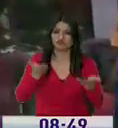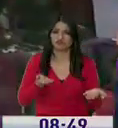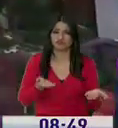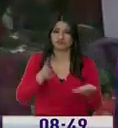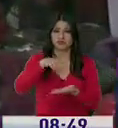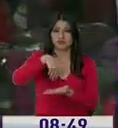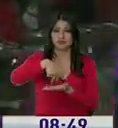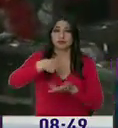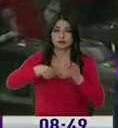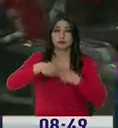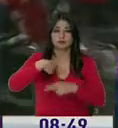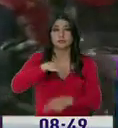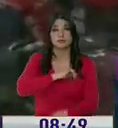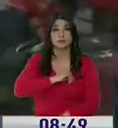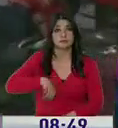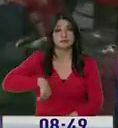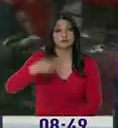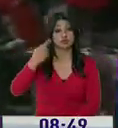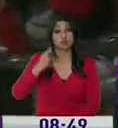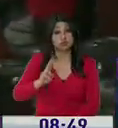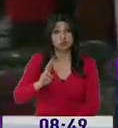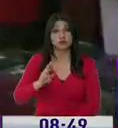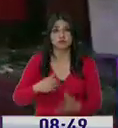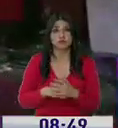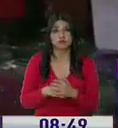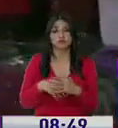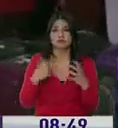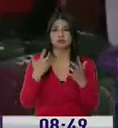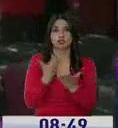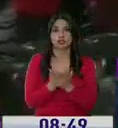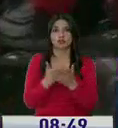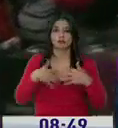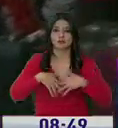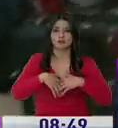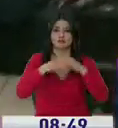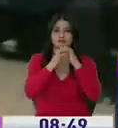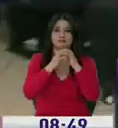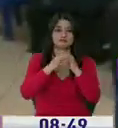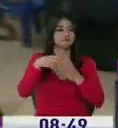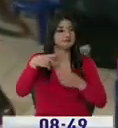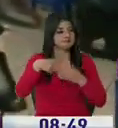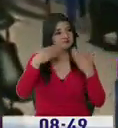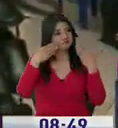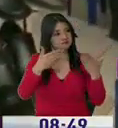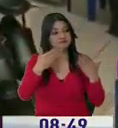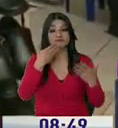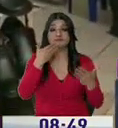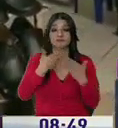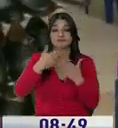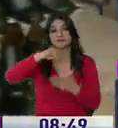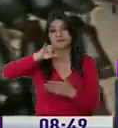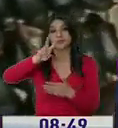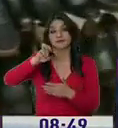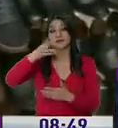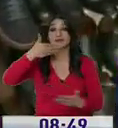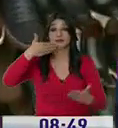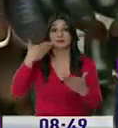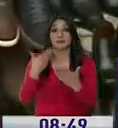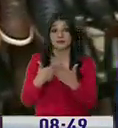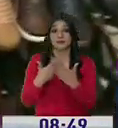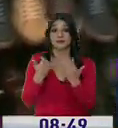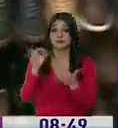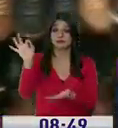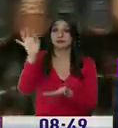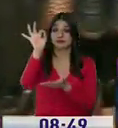Centro Comercial Ipiales del Sur, que dinamizamos la economía en este sector de la ciudad. Bien, mi señor Javier Calderón, muchísimas gracias. Vamos a conversar